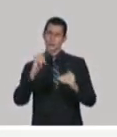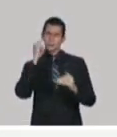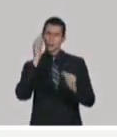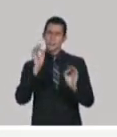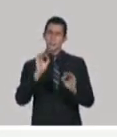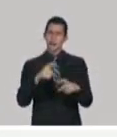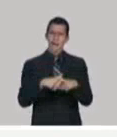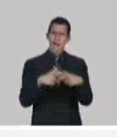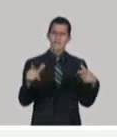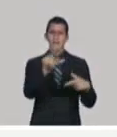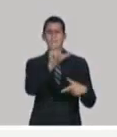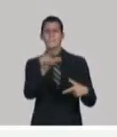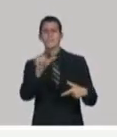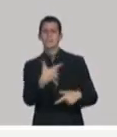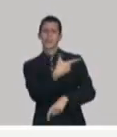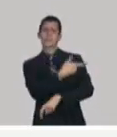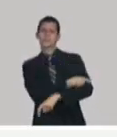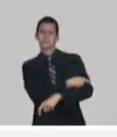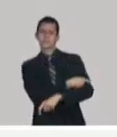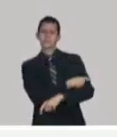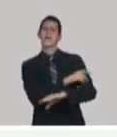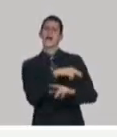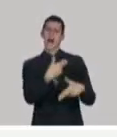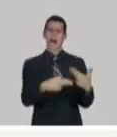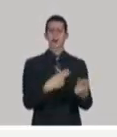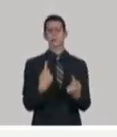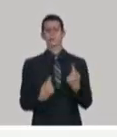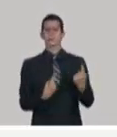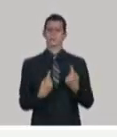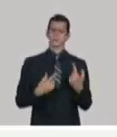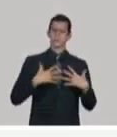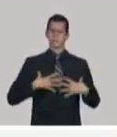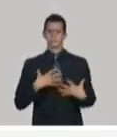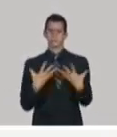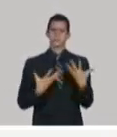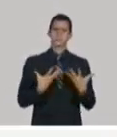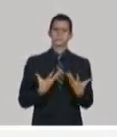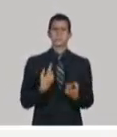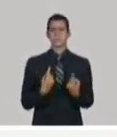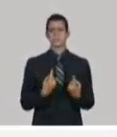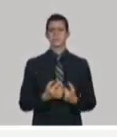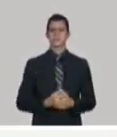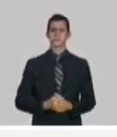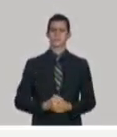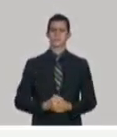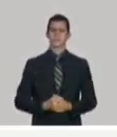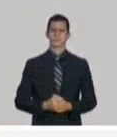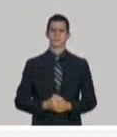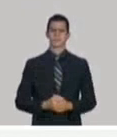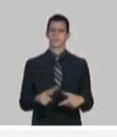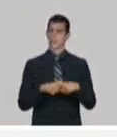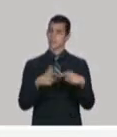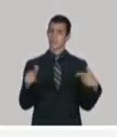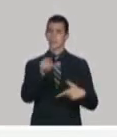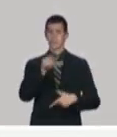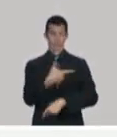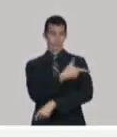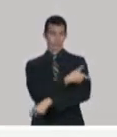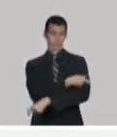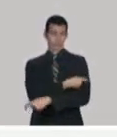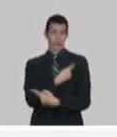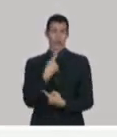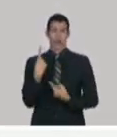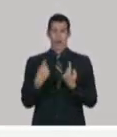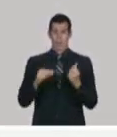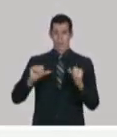el 95% de los eventos fueron clasificados como eventos leves y sólo un 5% de los eventos fueron clasificados